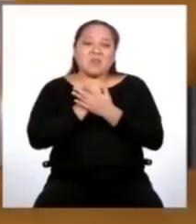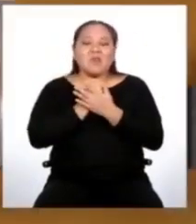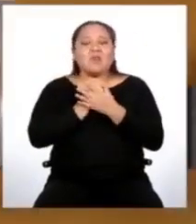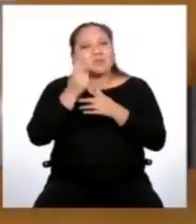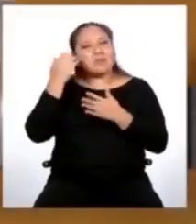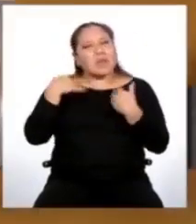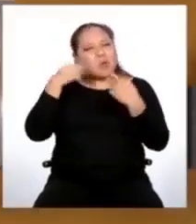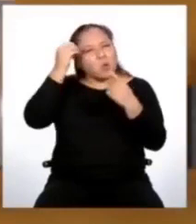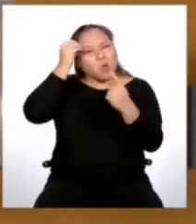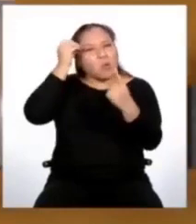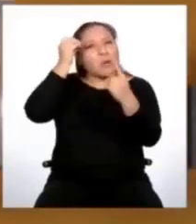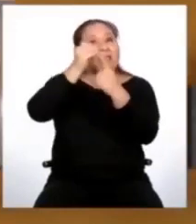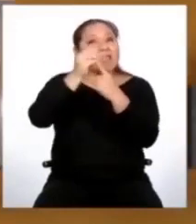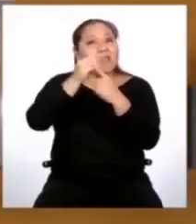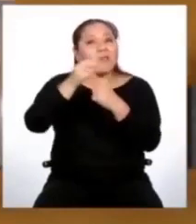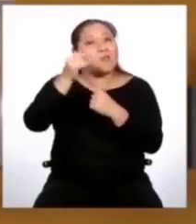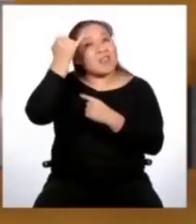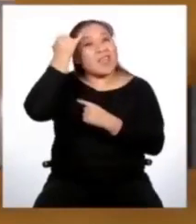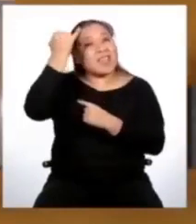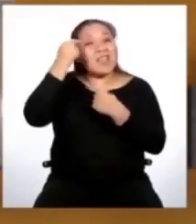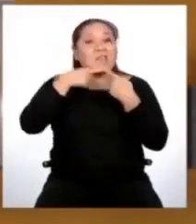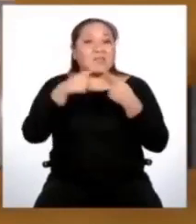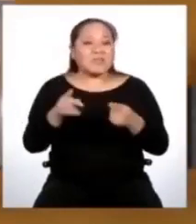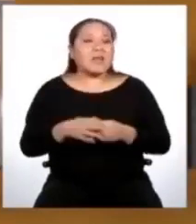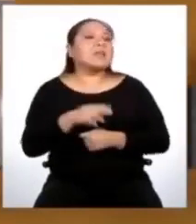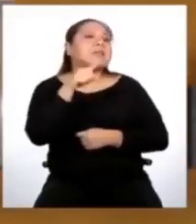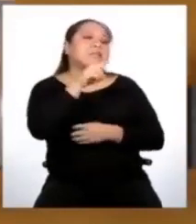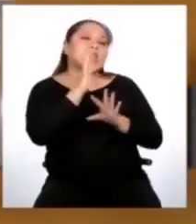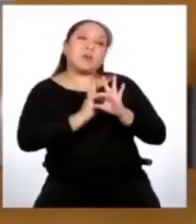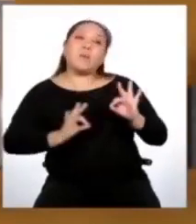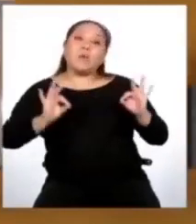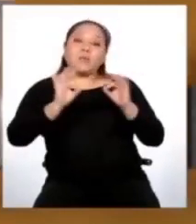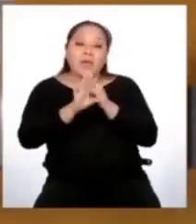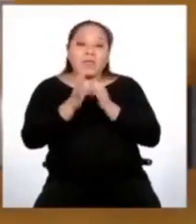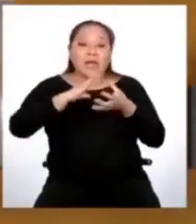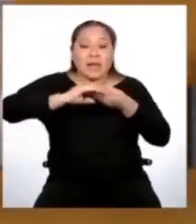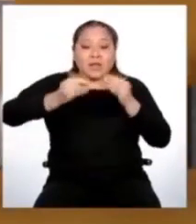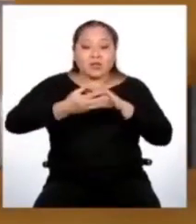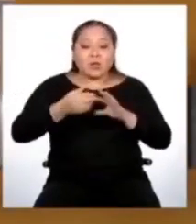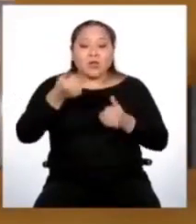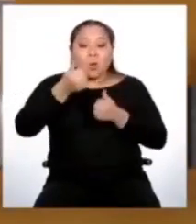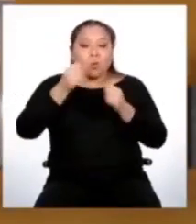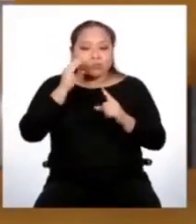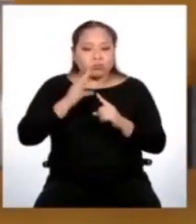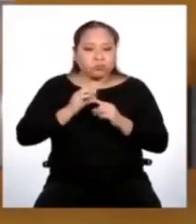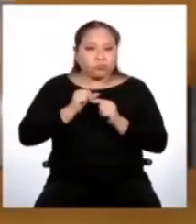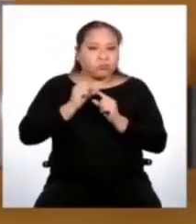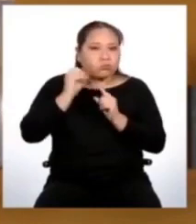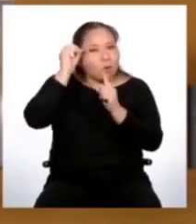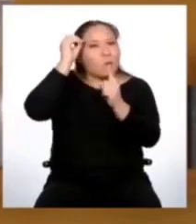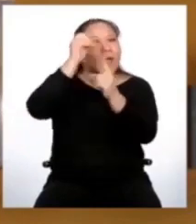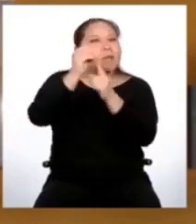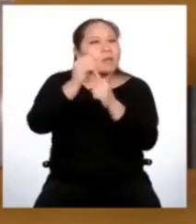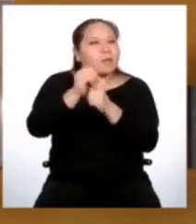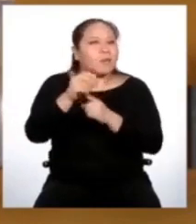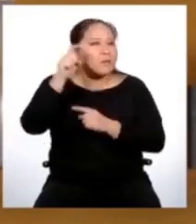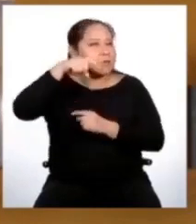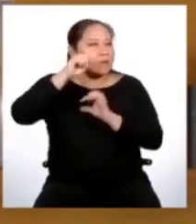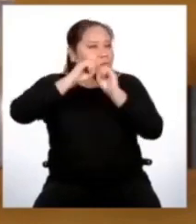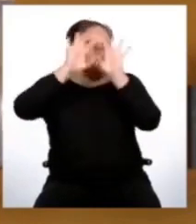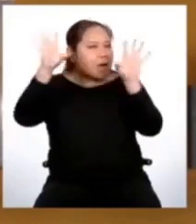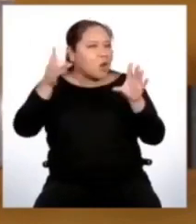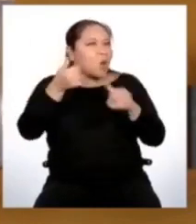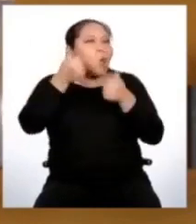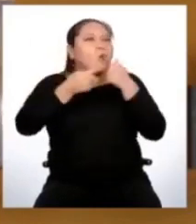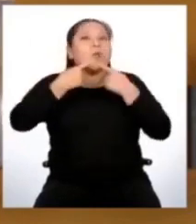claro. Eso es muy importante. Nuestras historias siempre son diseñadas con un propósito. Debemos tener claro qué es lo que queremos